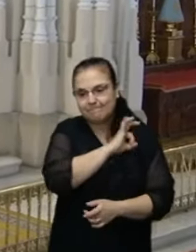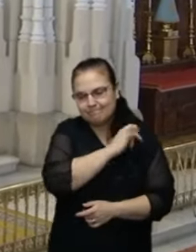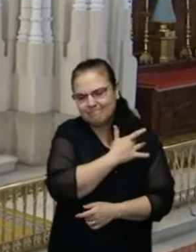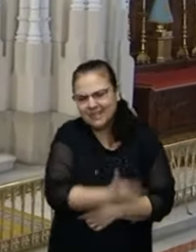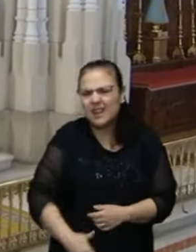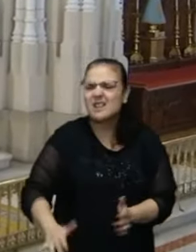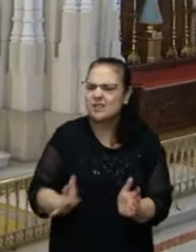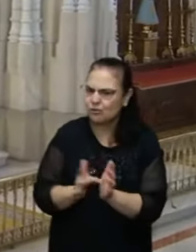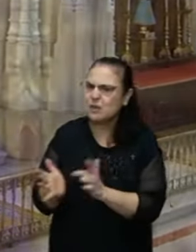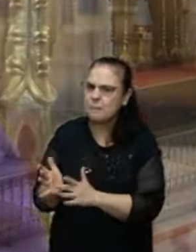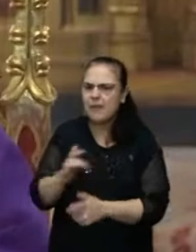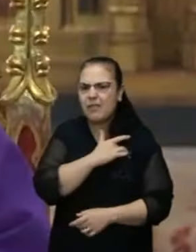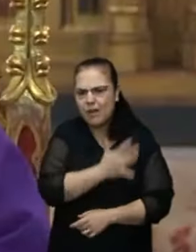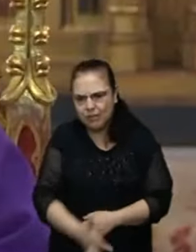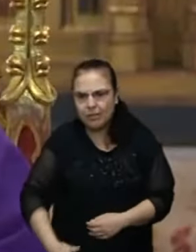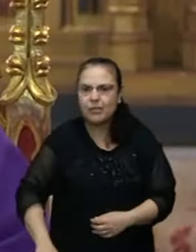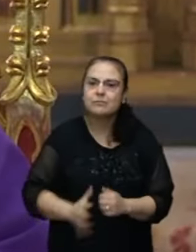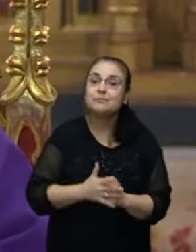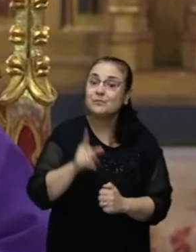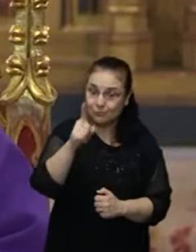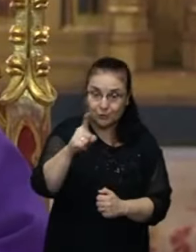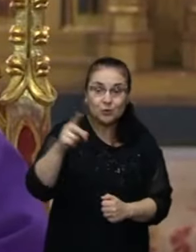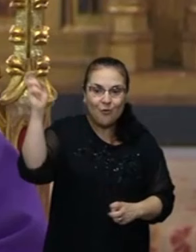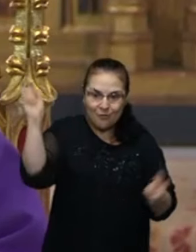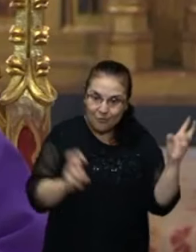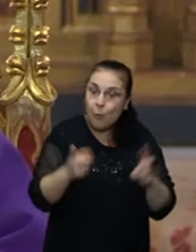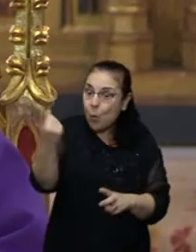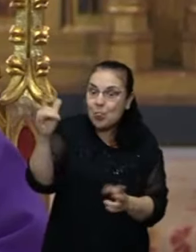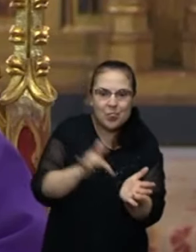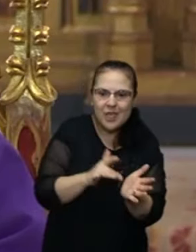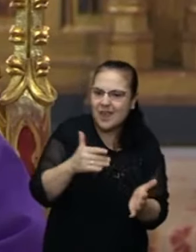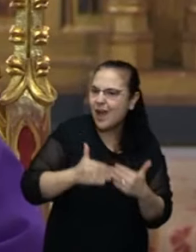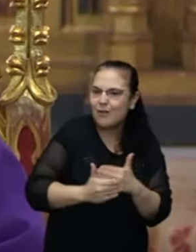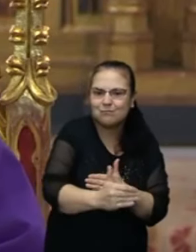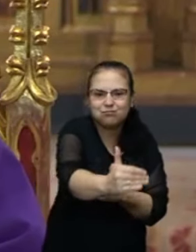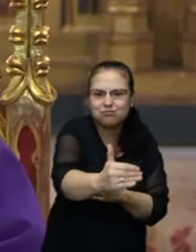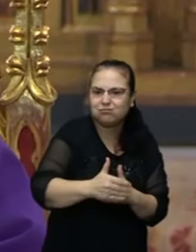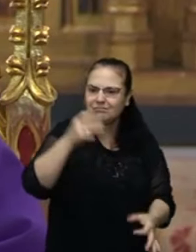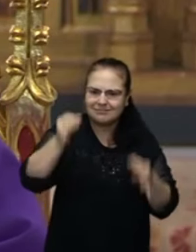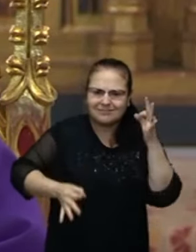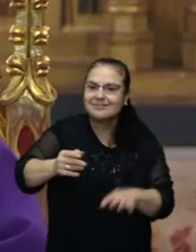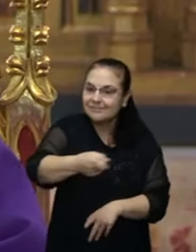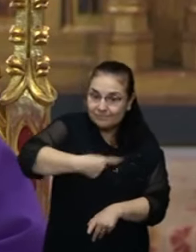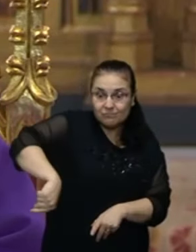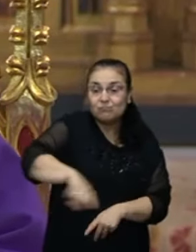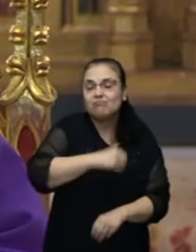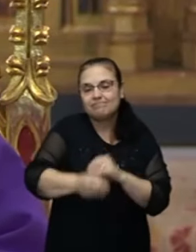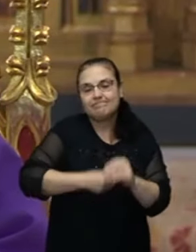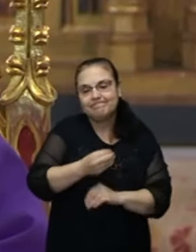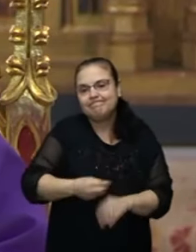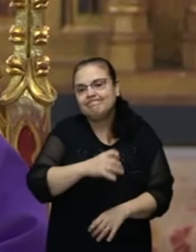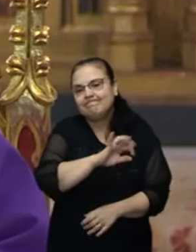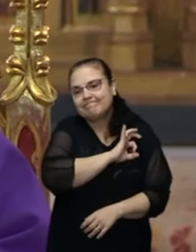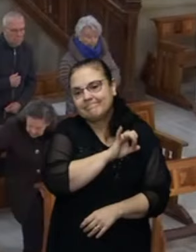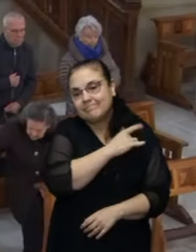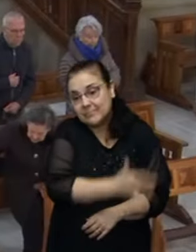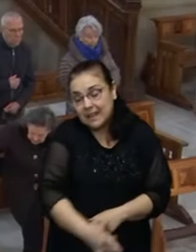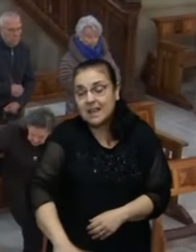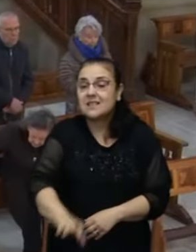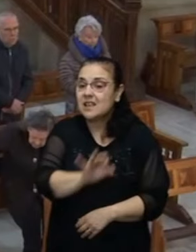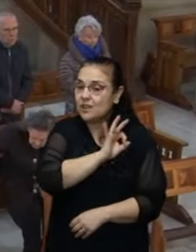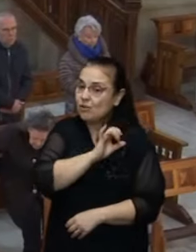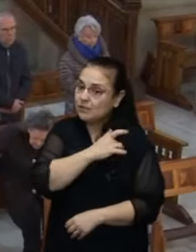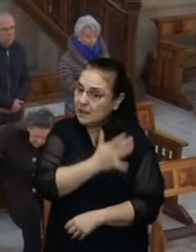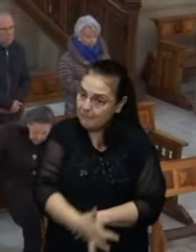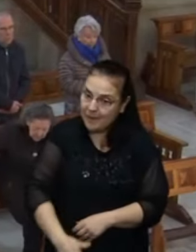piedad. Tú que vendrás un día para juzgar nuestras obras, Señor, ten piedad.